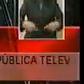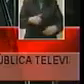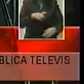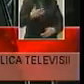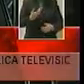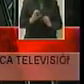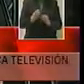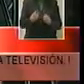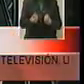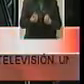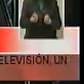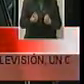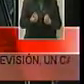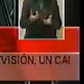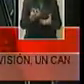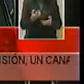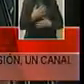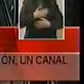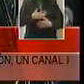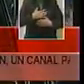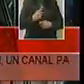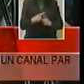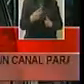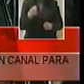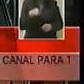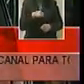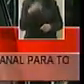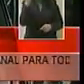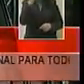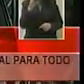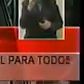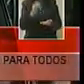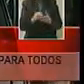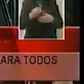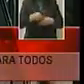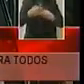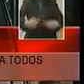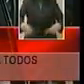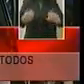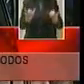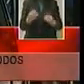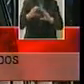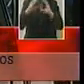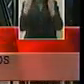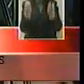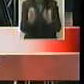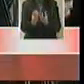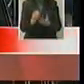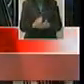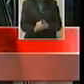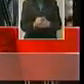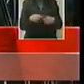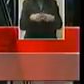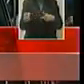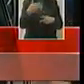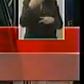puede interpretar como desee. Lo que nosotros buscamos es que haya un amplio debate aquí en el Congreso y